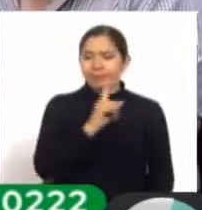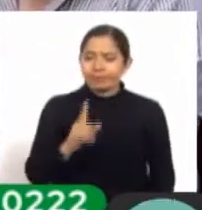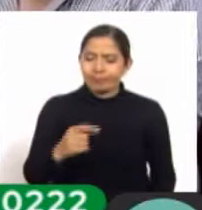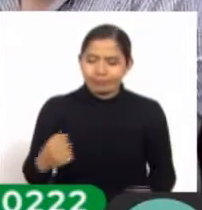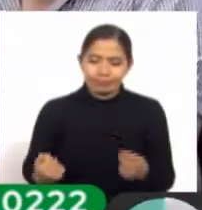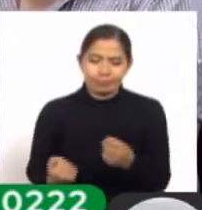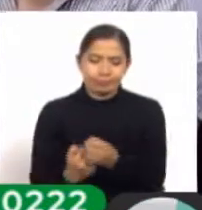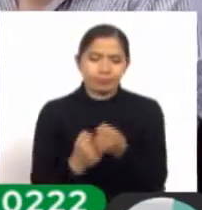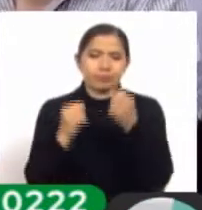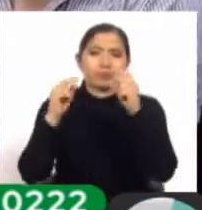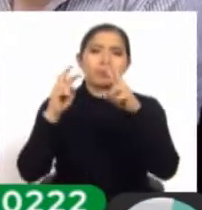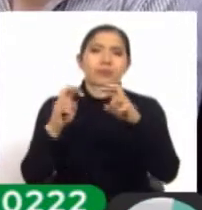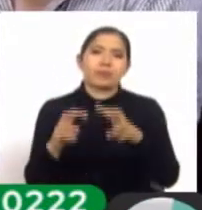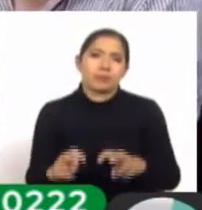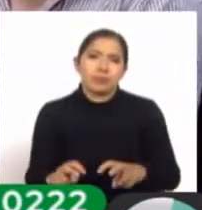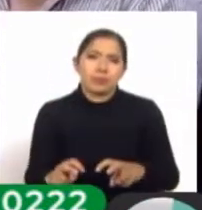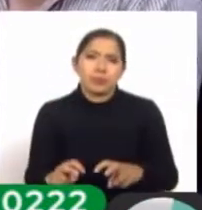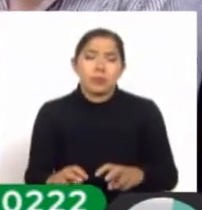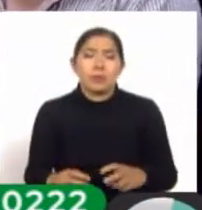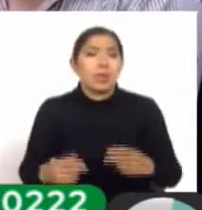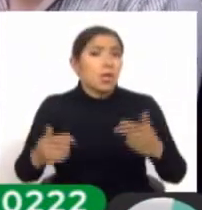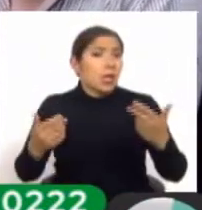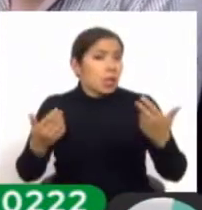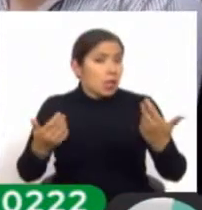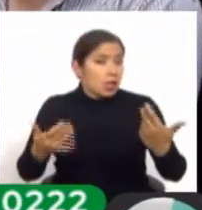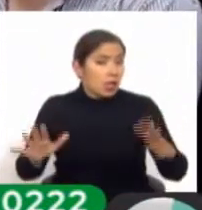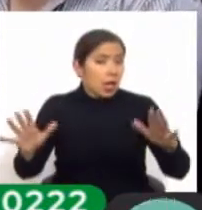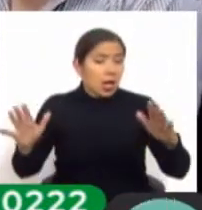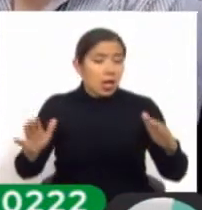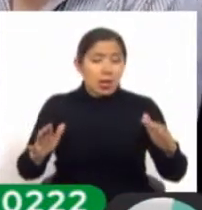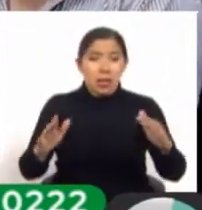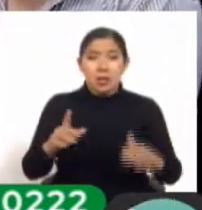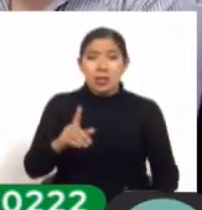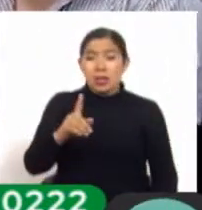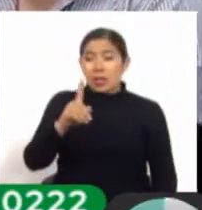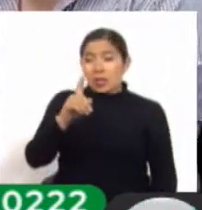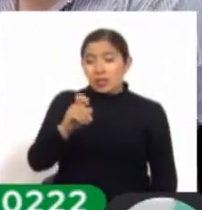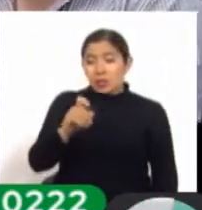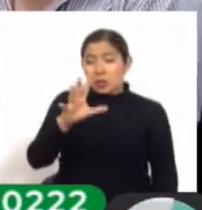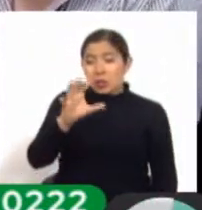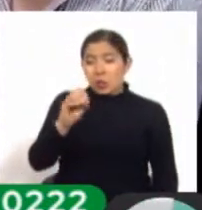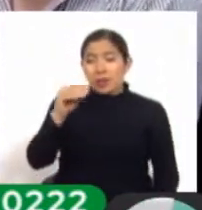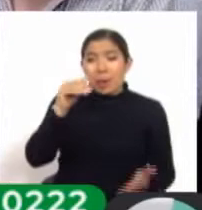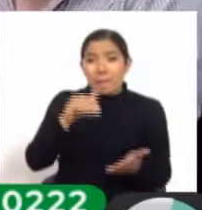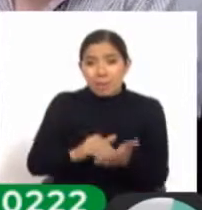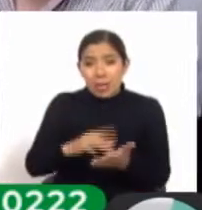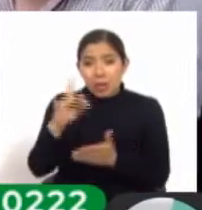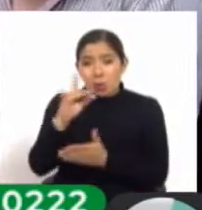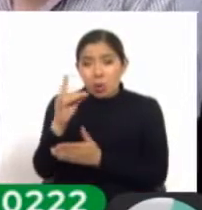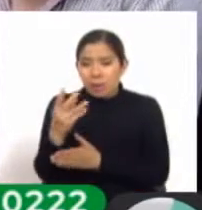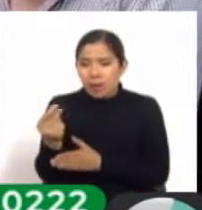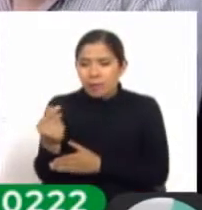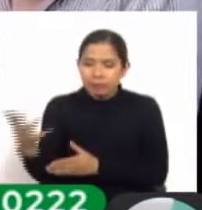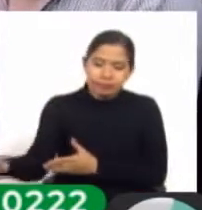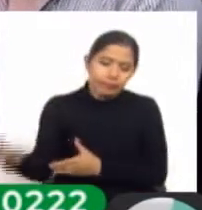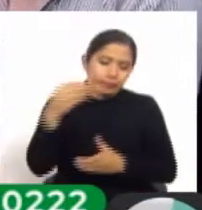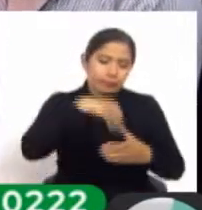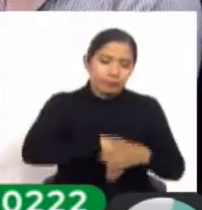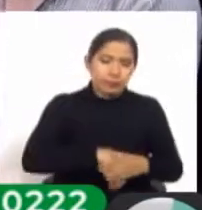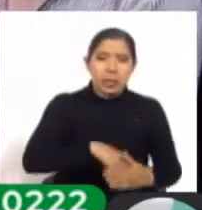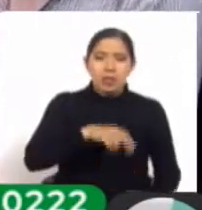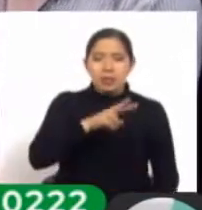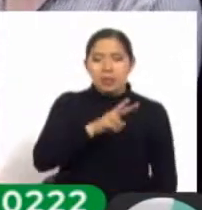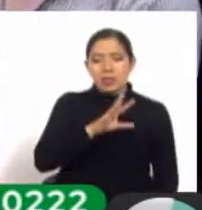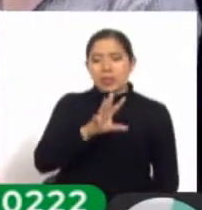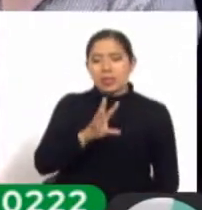investigativo. Se ha realizado el secuestro de 190 mil bolivianos y 26.550 dólares.